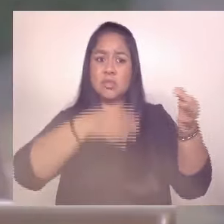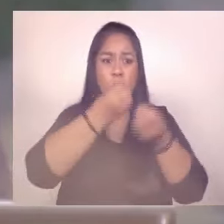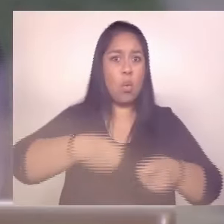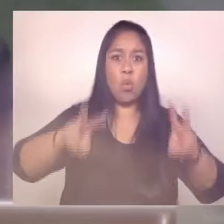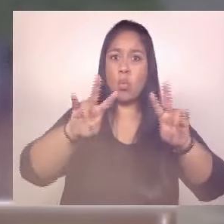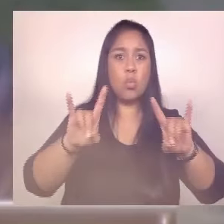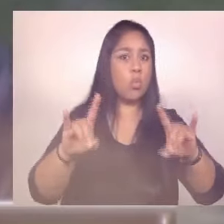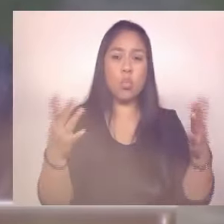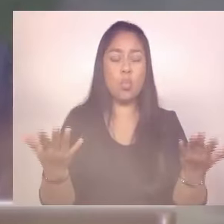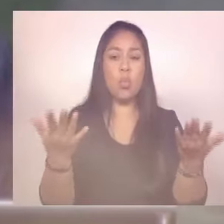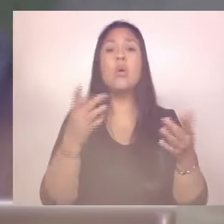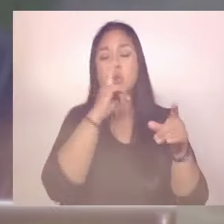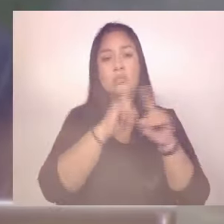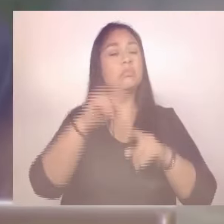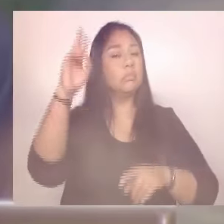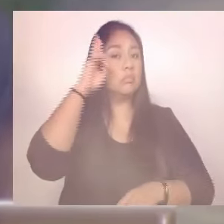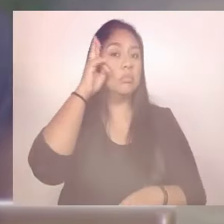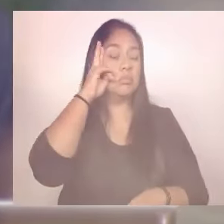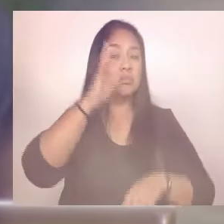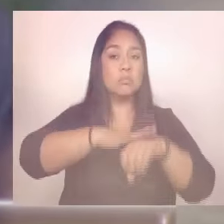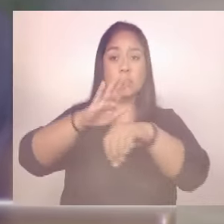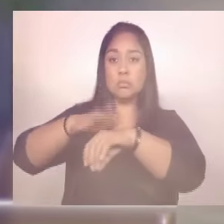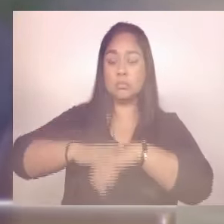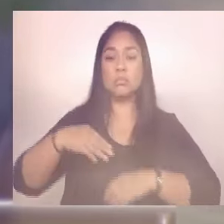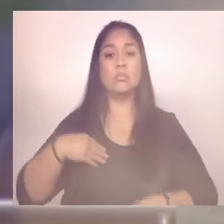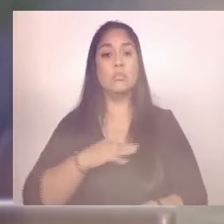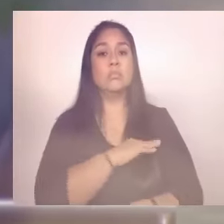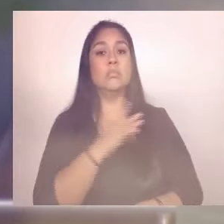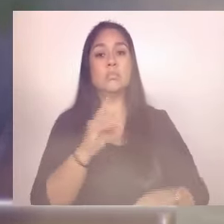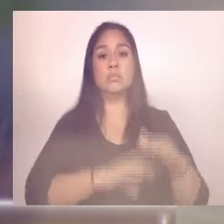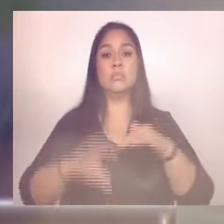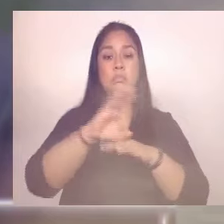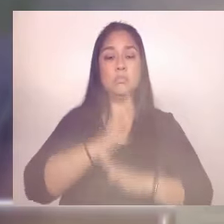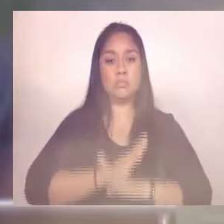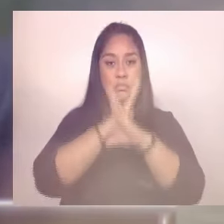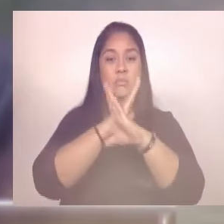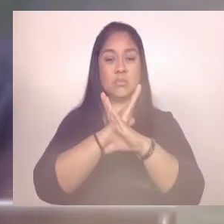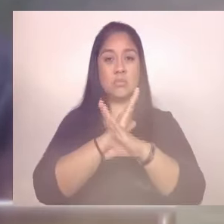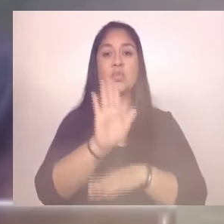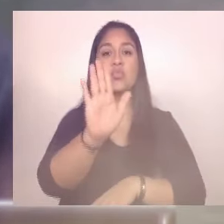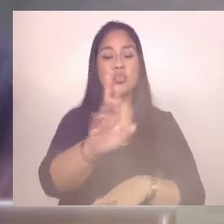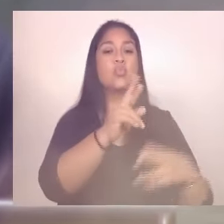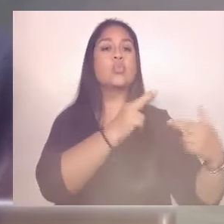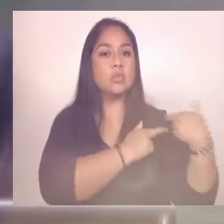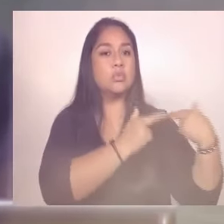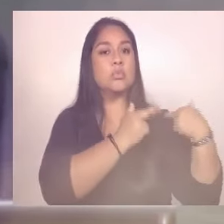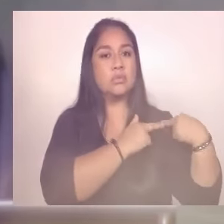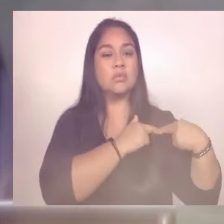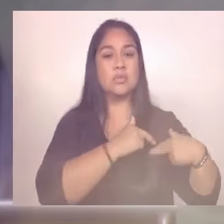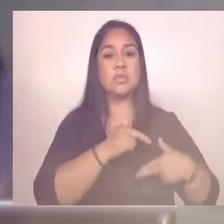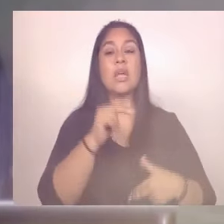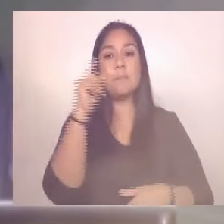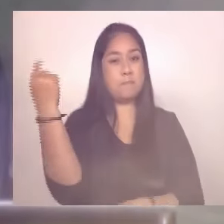organización. Recordamos a los miembros del Consejo de Seguridad su